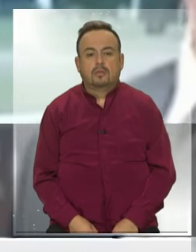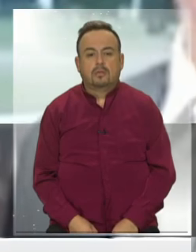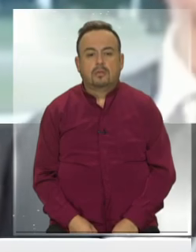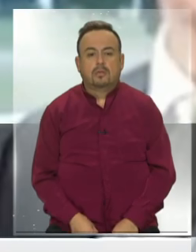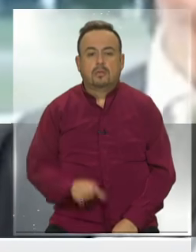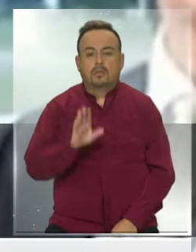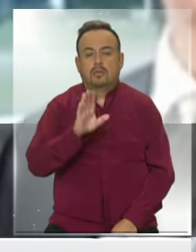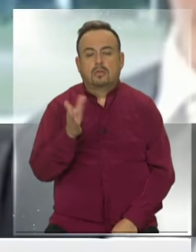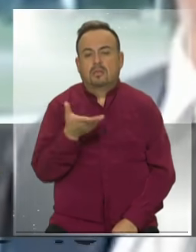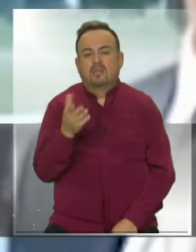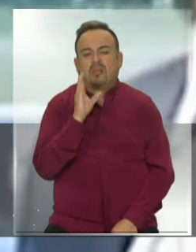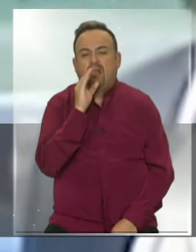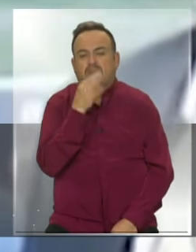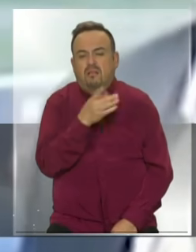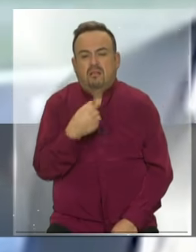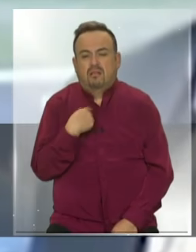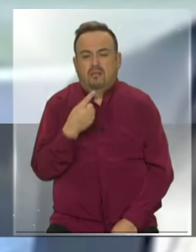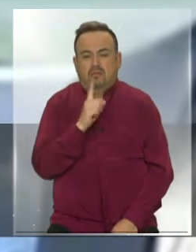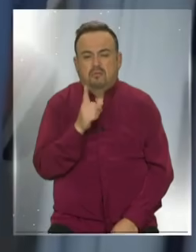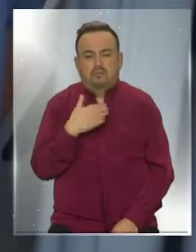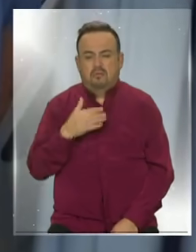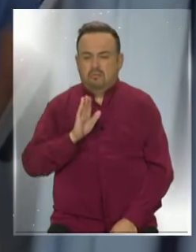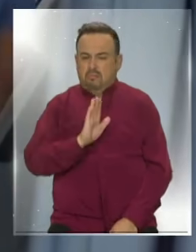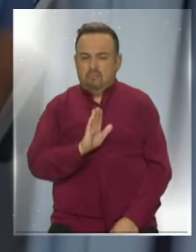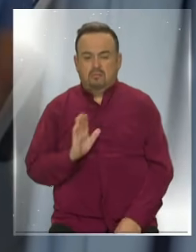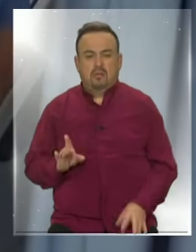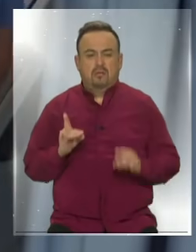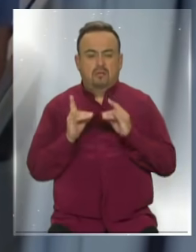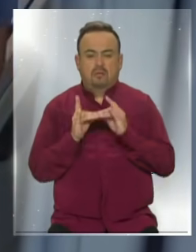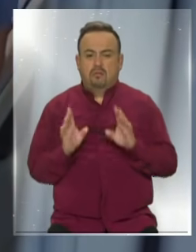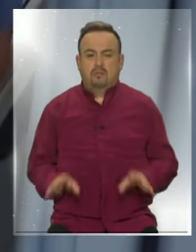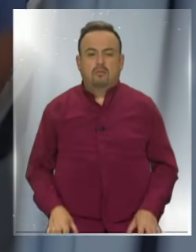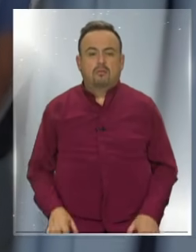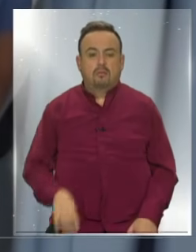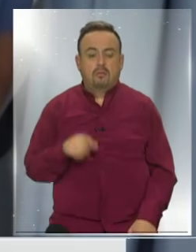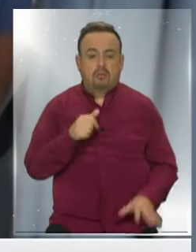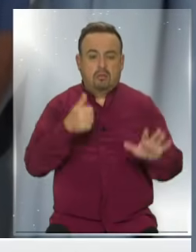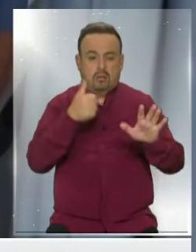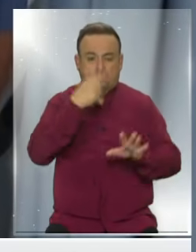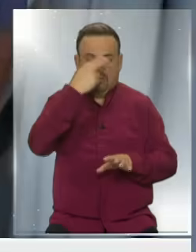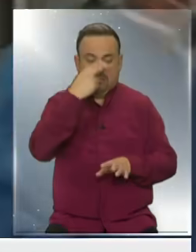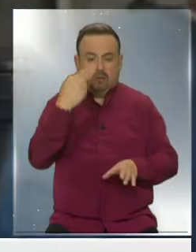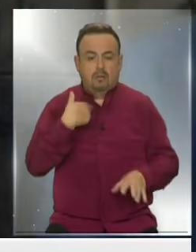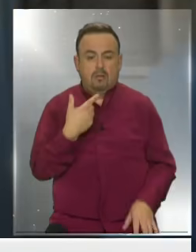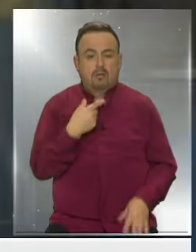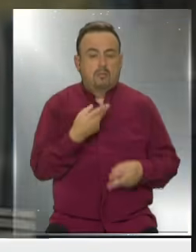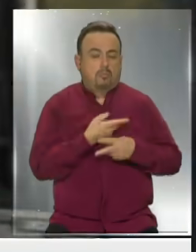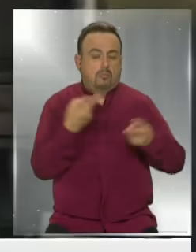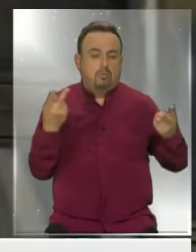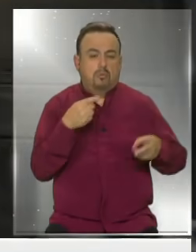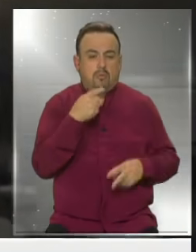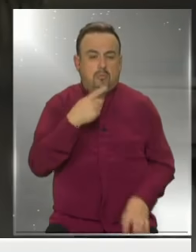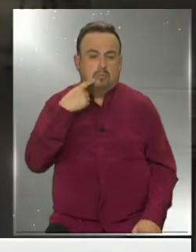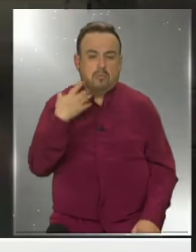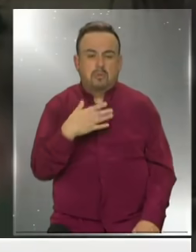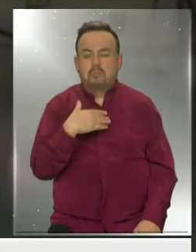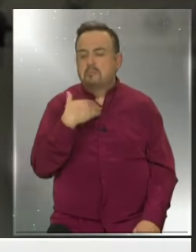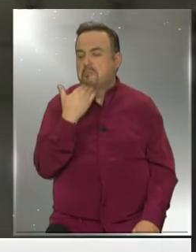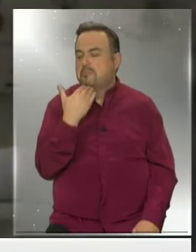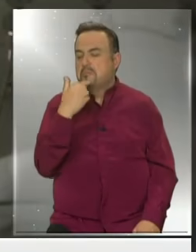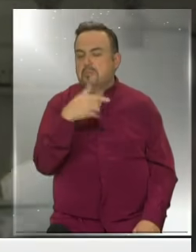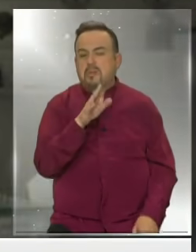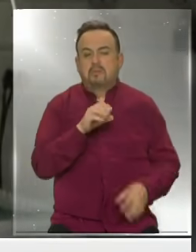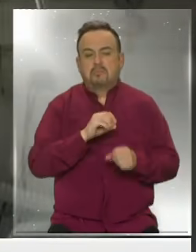Ah, cara, quem fala de eu não sou coveiro, tá vendo? El 6 de marzo, Bolsonaro le quitaba públicamente la importancia a la